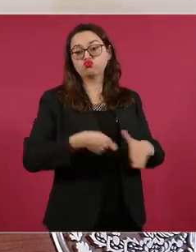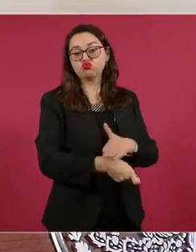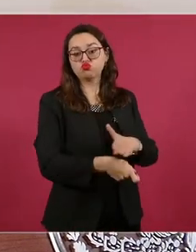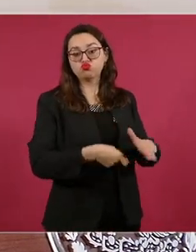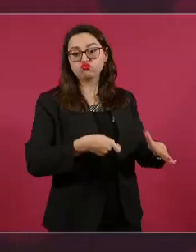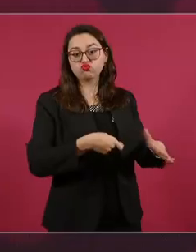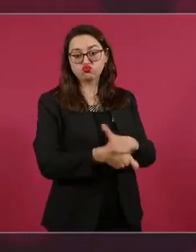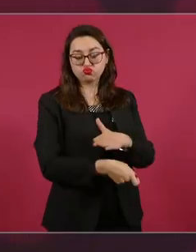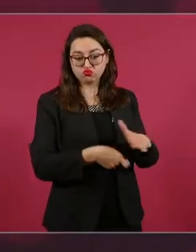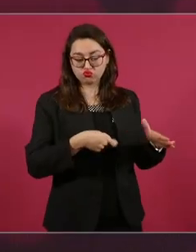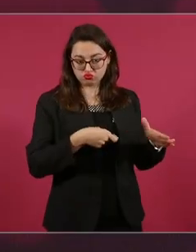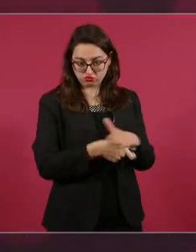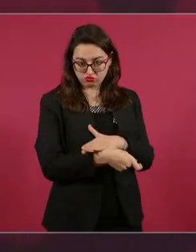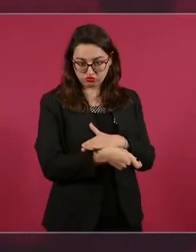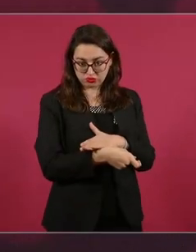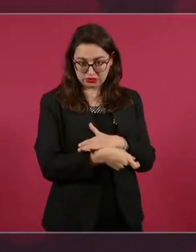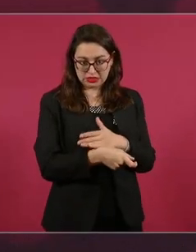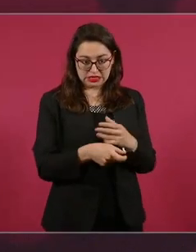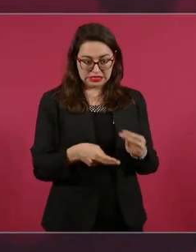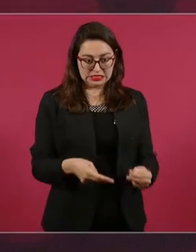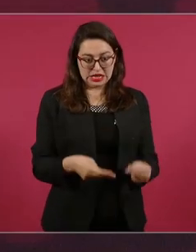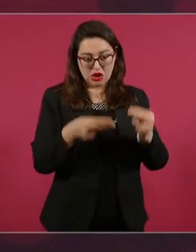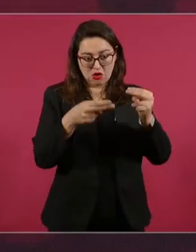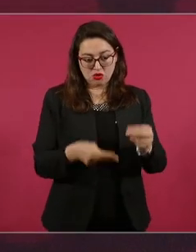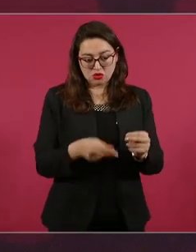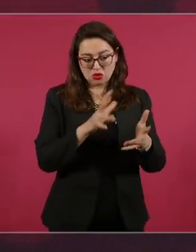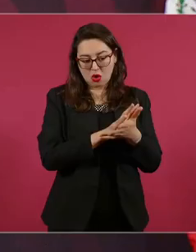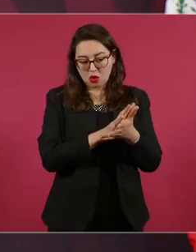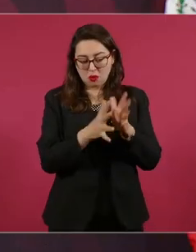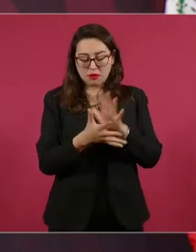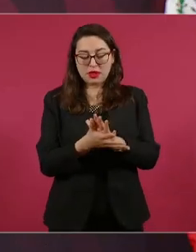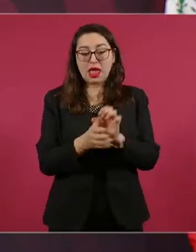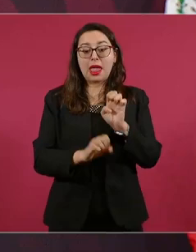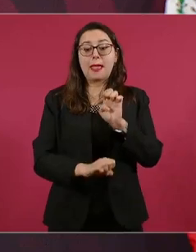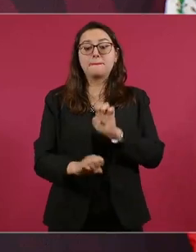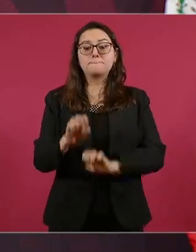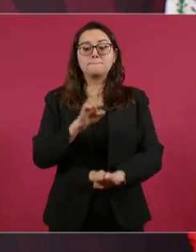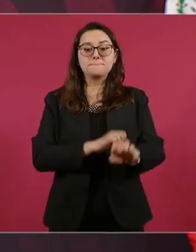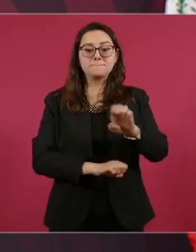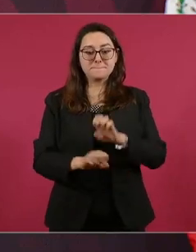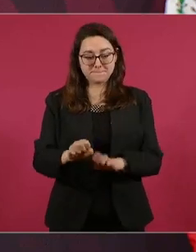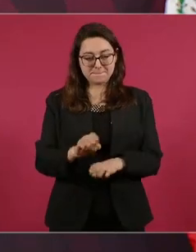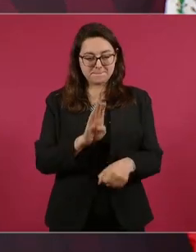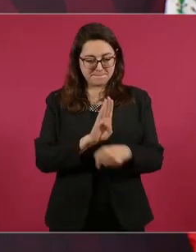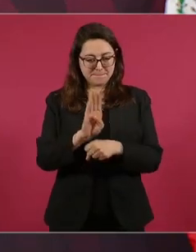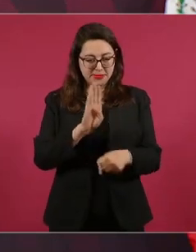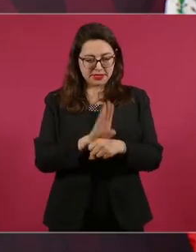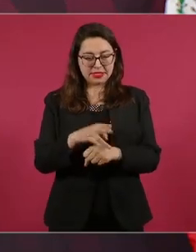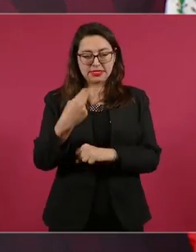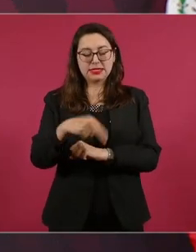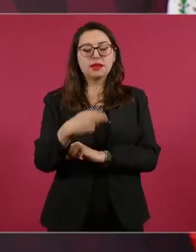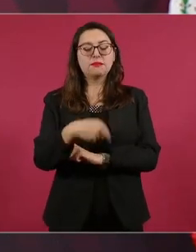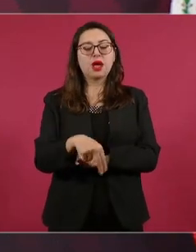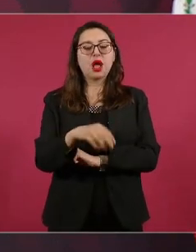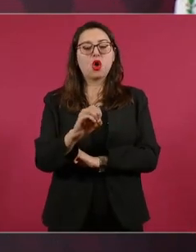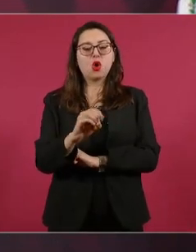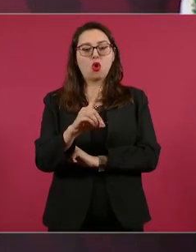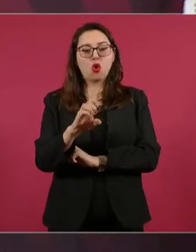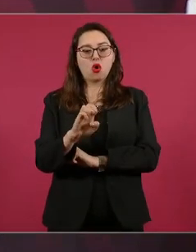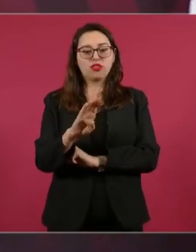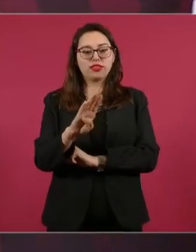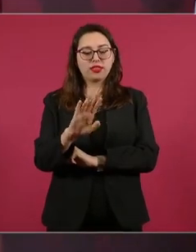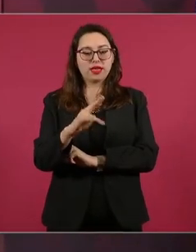de una empresa brasileña, Odebrecht, Esa